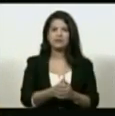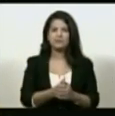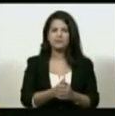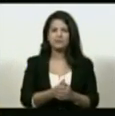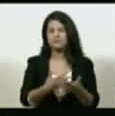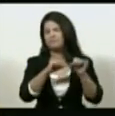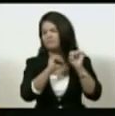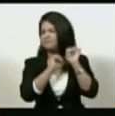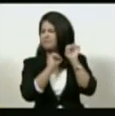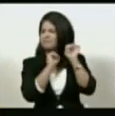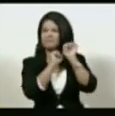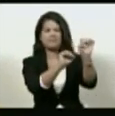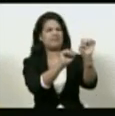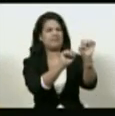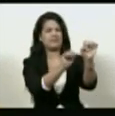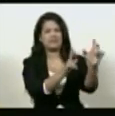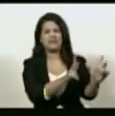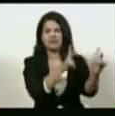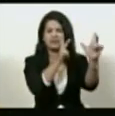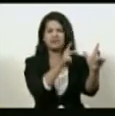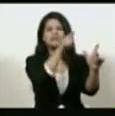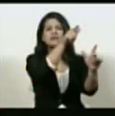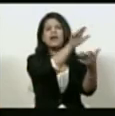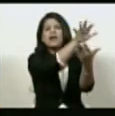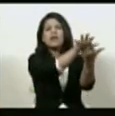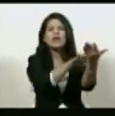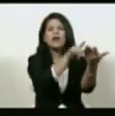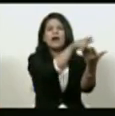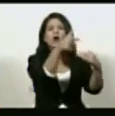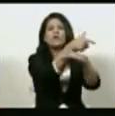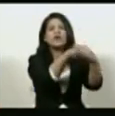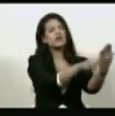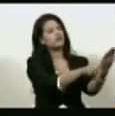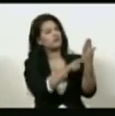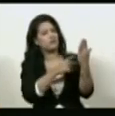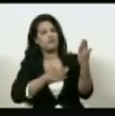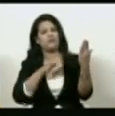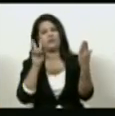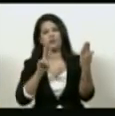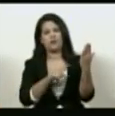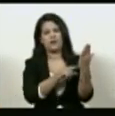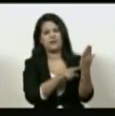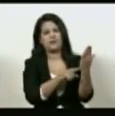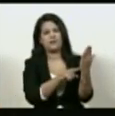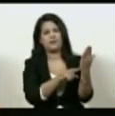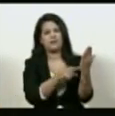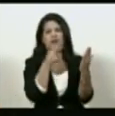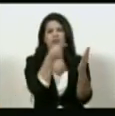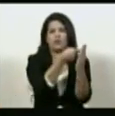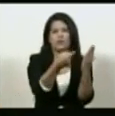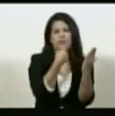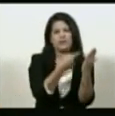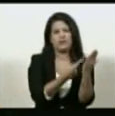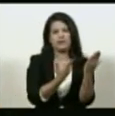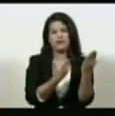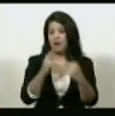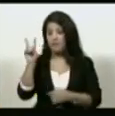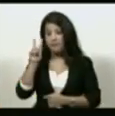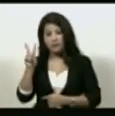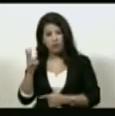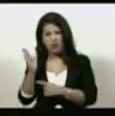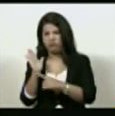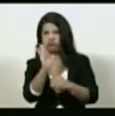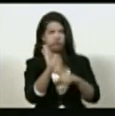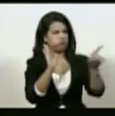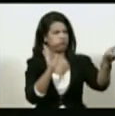emitido por el gobierno de Estados Unidos contra la patria de Bolívar. La República Bolivariana de Venezuela repudia el